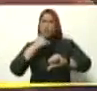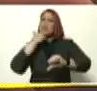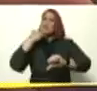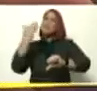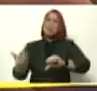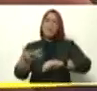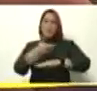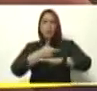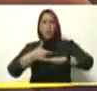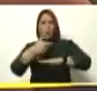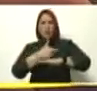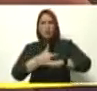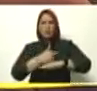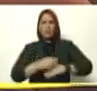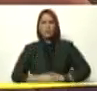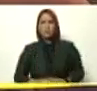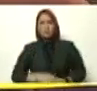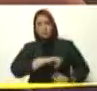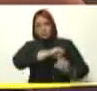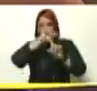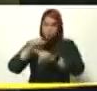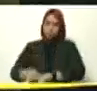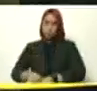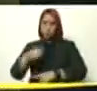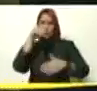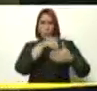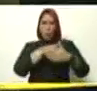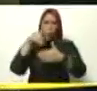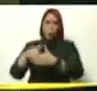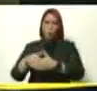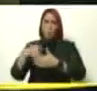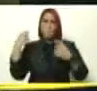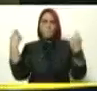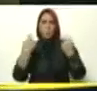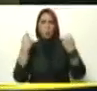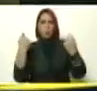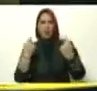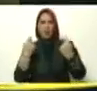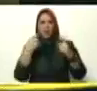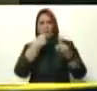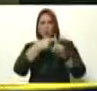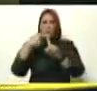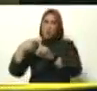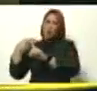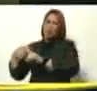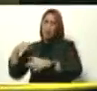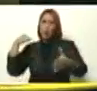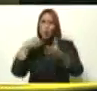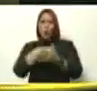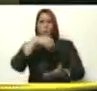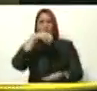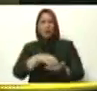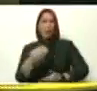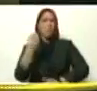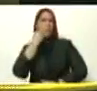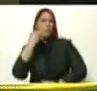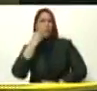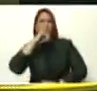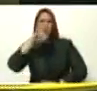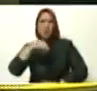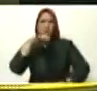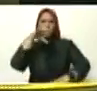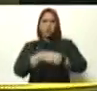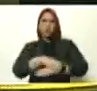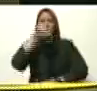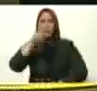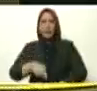y fueron aplastados por el voto popular por sumarse al golpismo del bobolongo y del